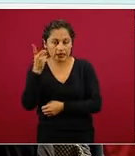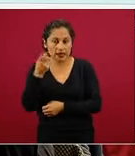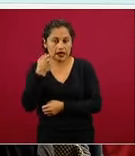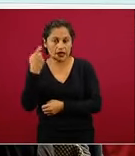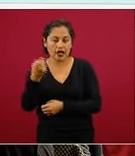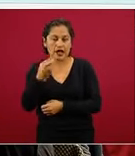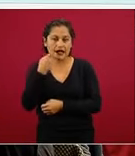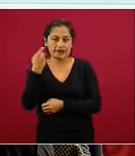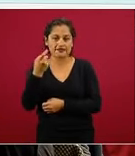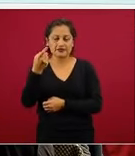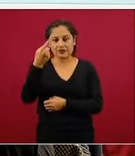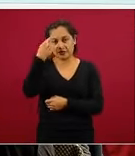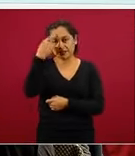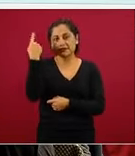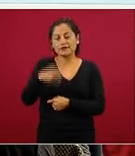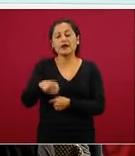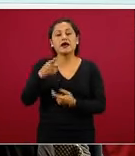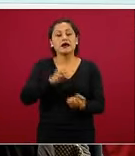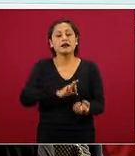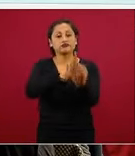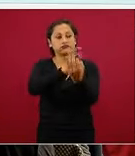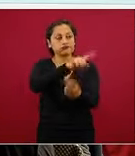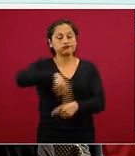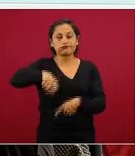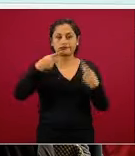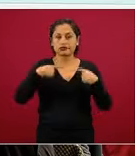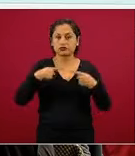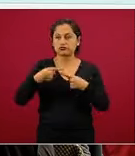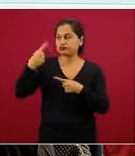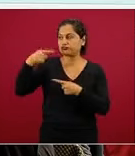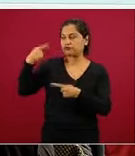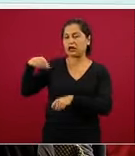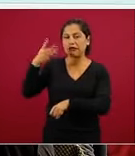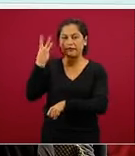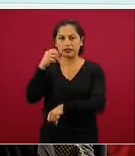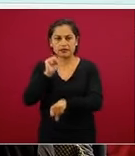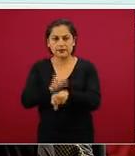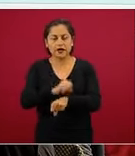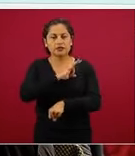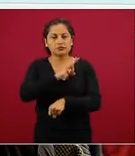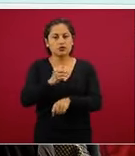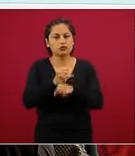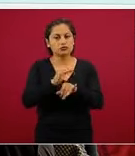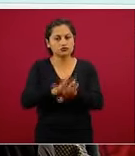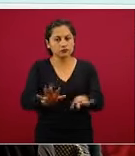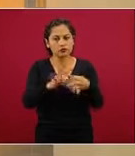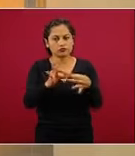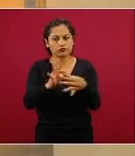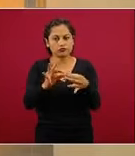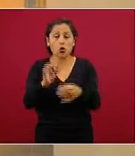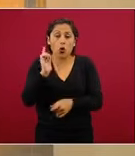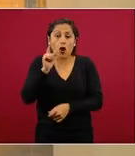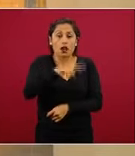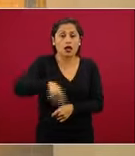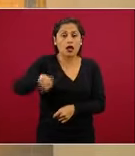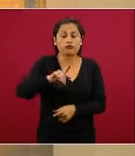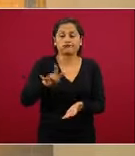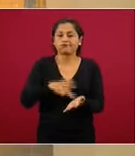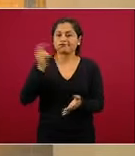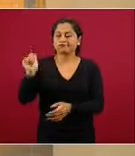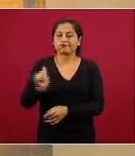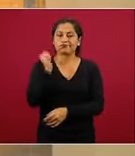gente cara a cara durante estas últimas 3 semanas y esperamos que haya salido algo benéfico para la población en ese sentido. Y el día de hoy